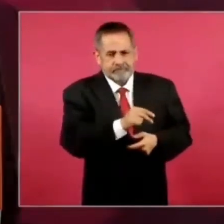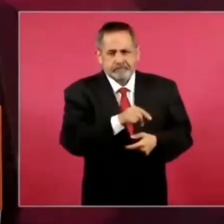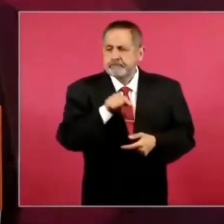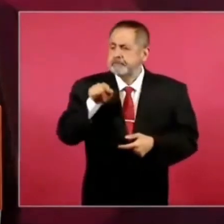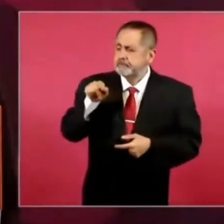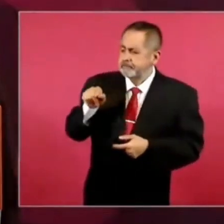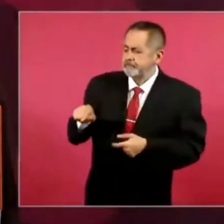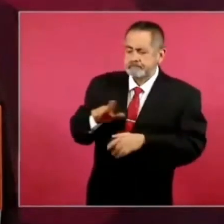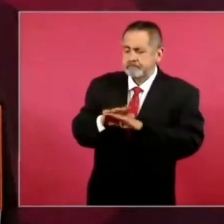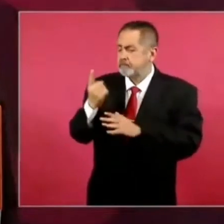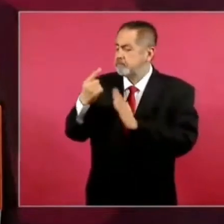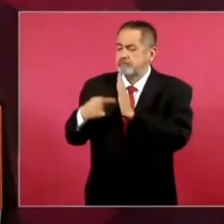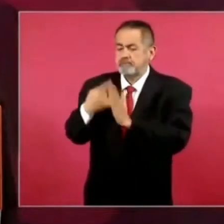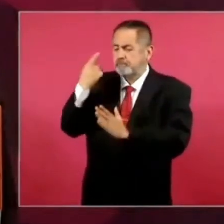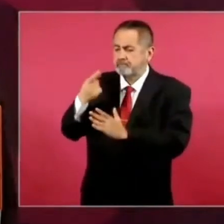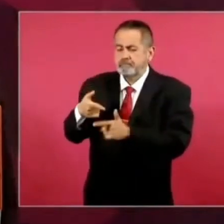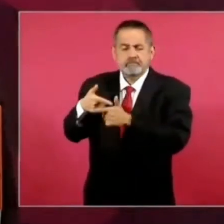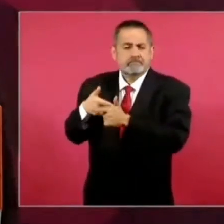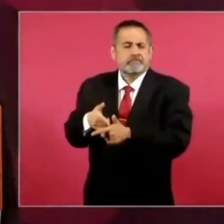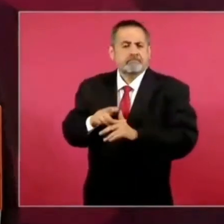antirreeleccionistas.